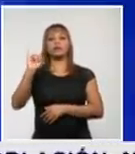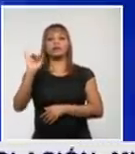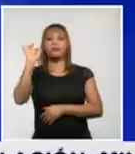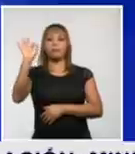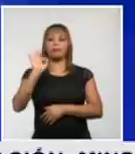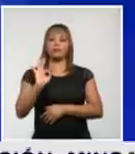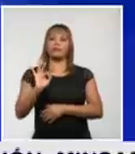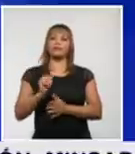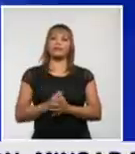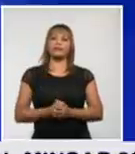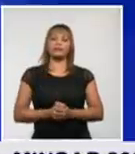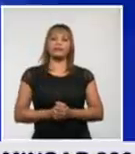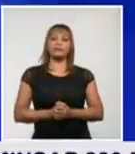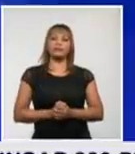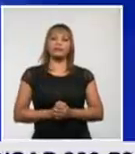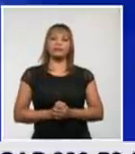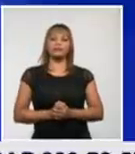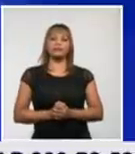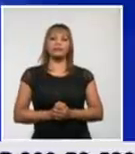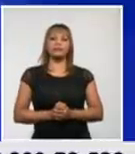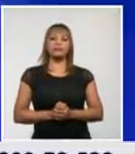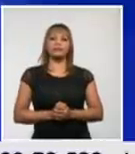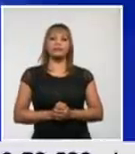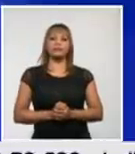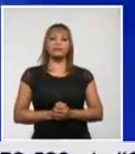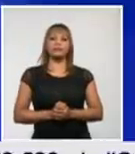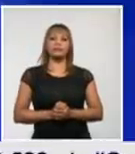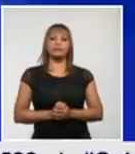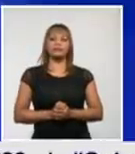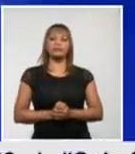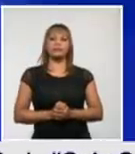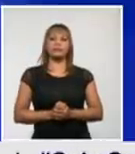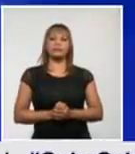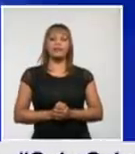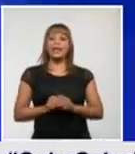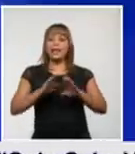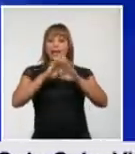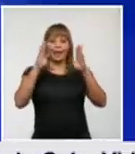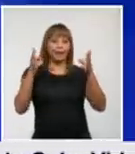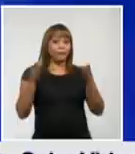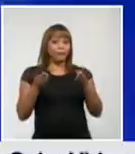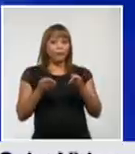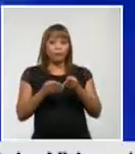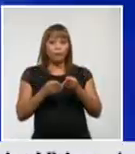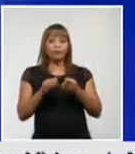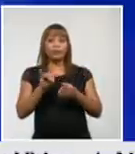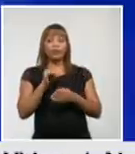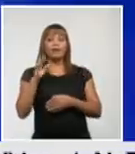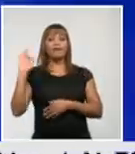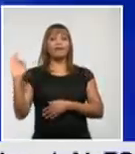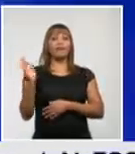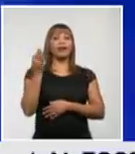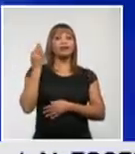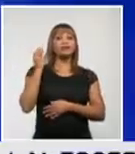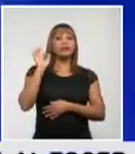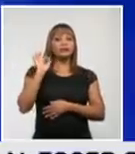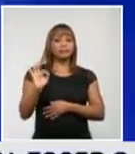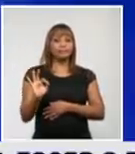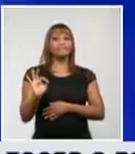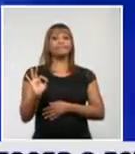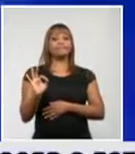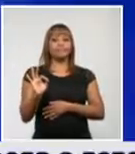4,06%. Y de la región del mundo también, Francia, pues ha